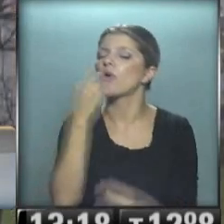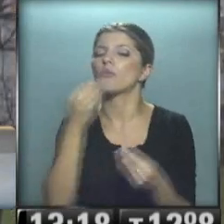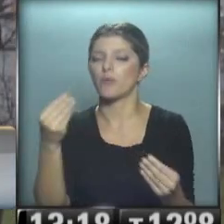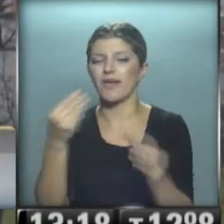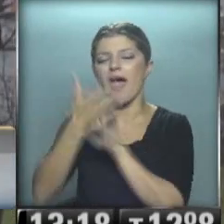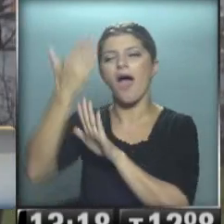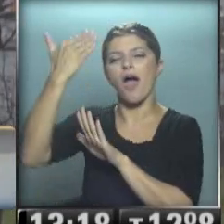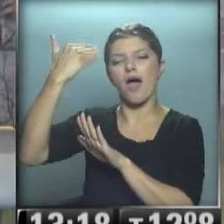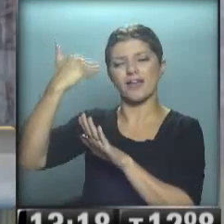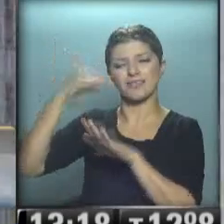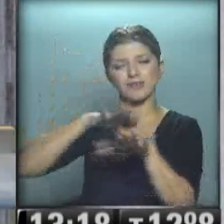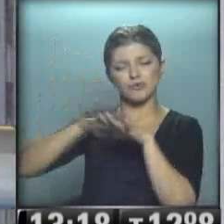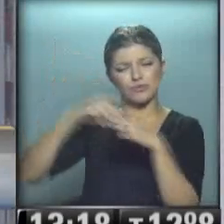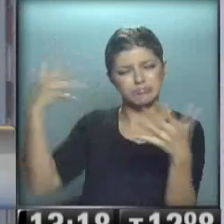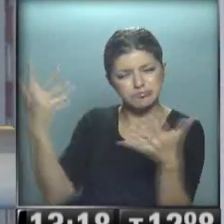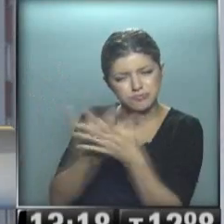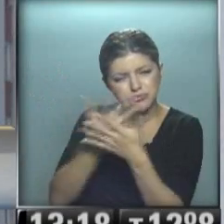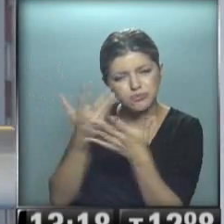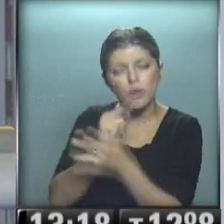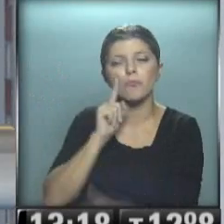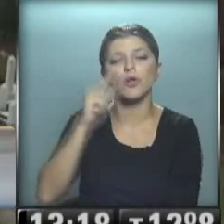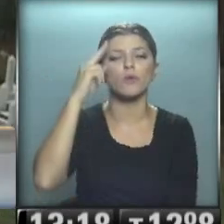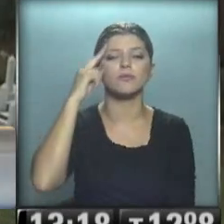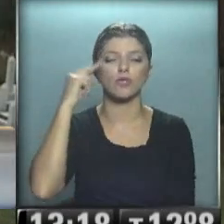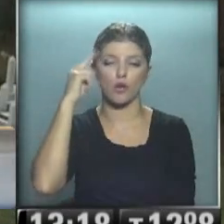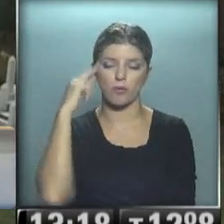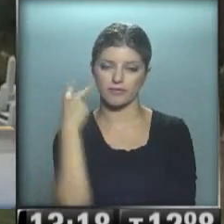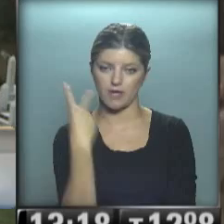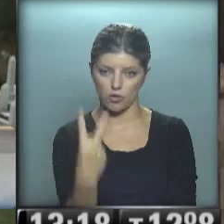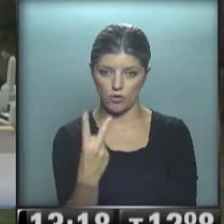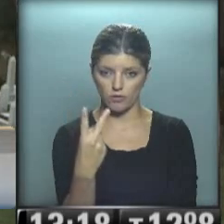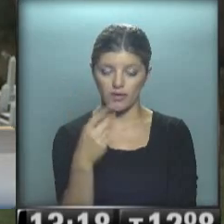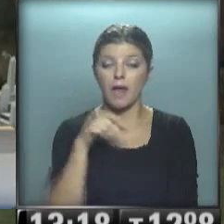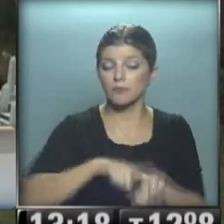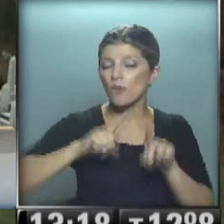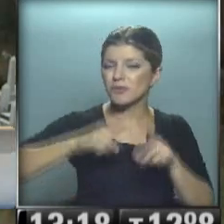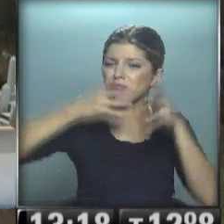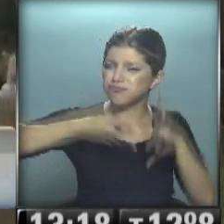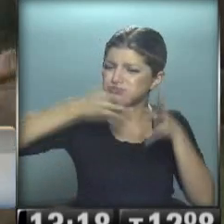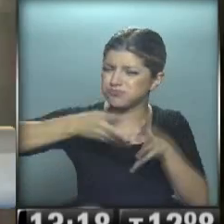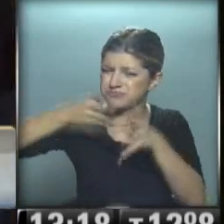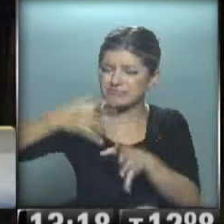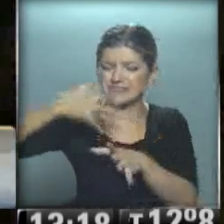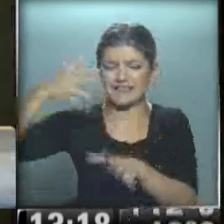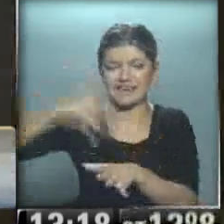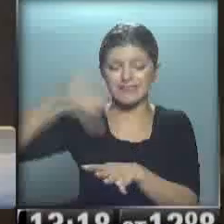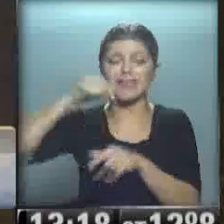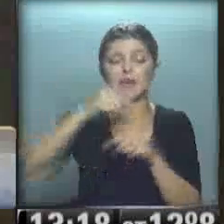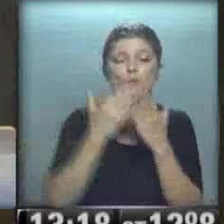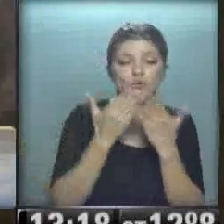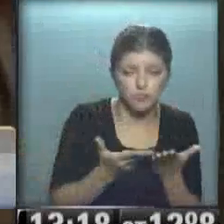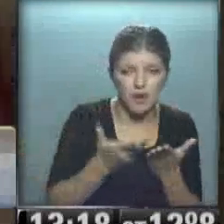por el histórico asedio sufrido en 1992 durante la sangrienta Guerra de Bosnia, en la que